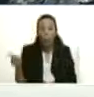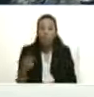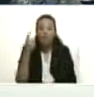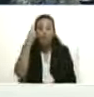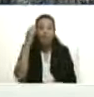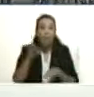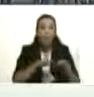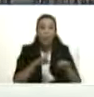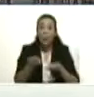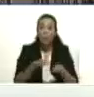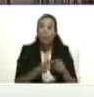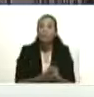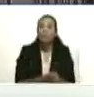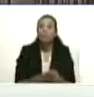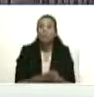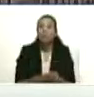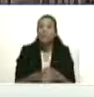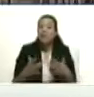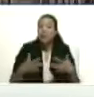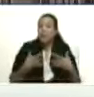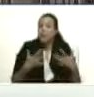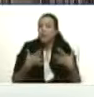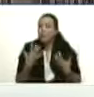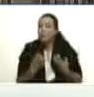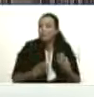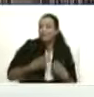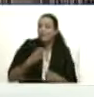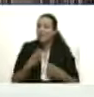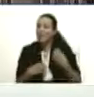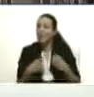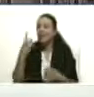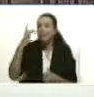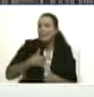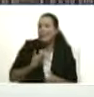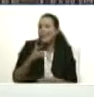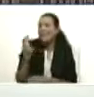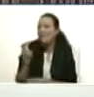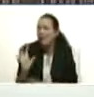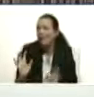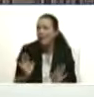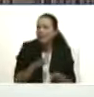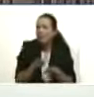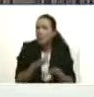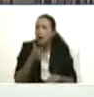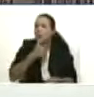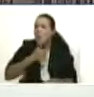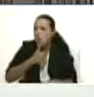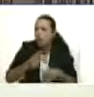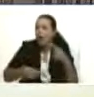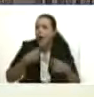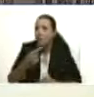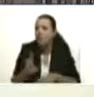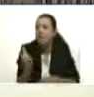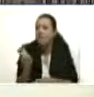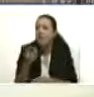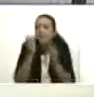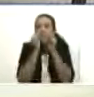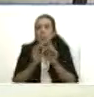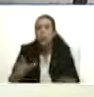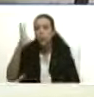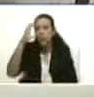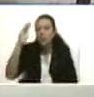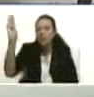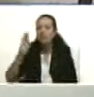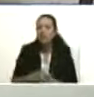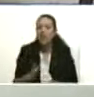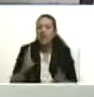jueves y el cuerpo cree que es viernes. Aguanten duro por allá. Que Dios me los bendiga.